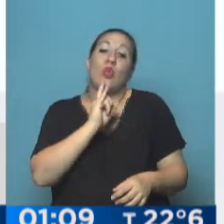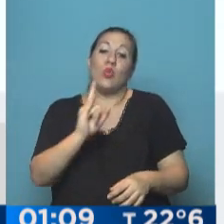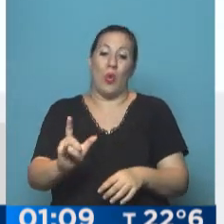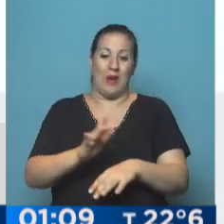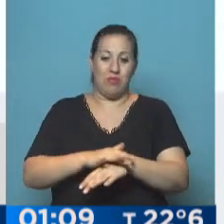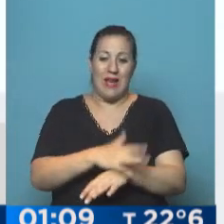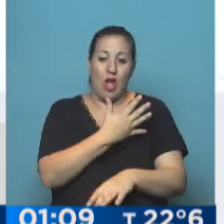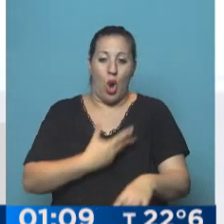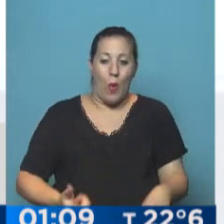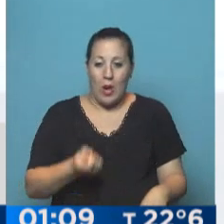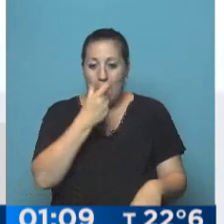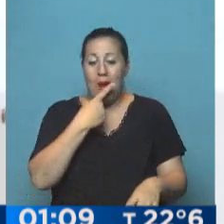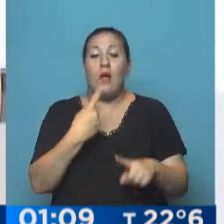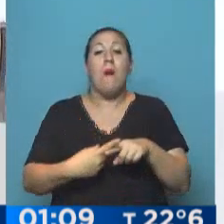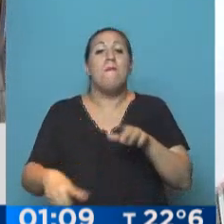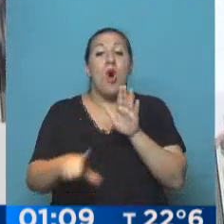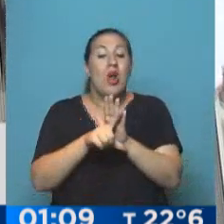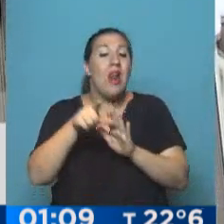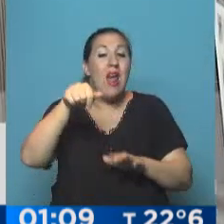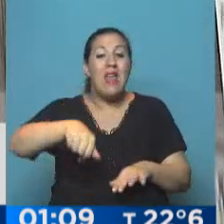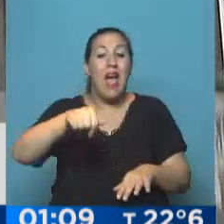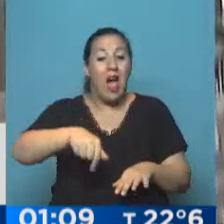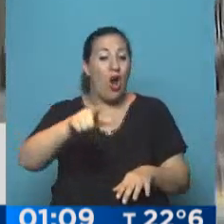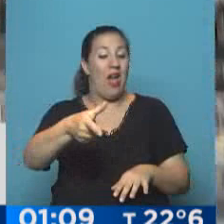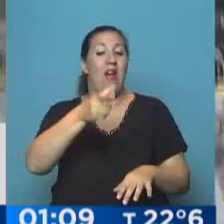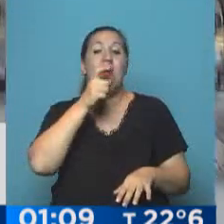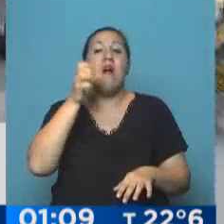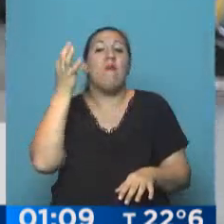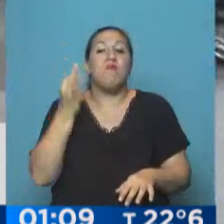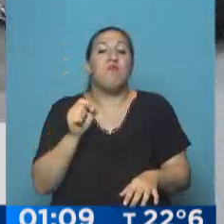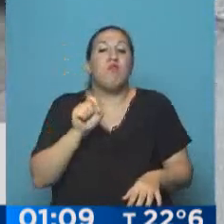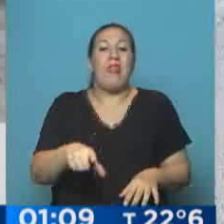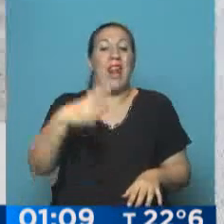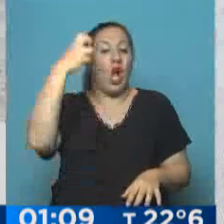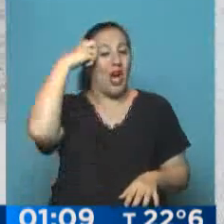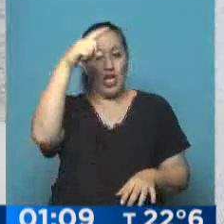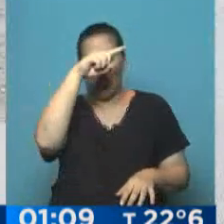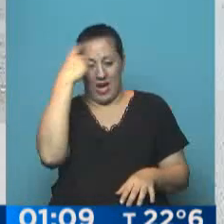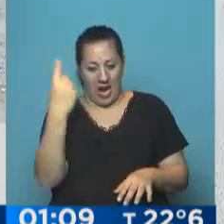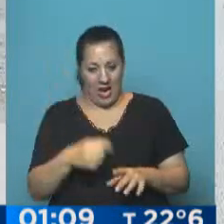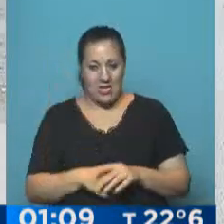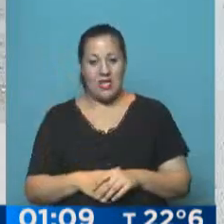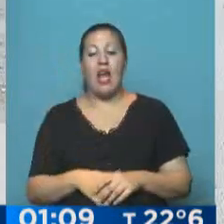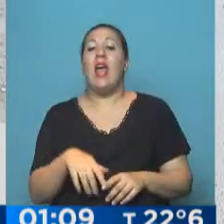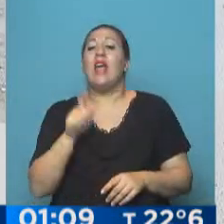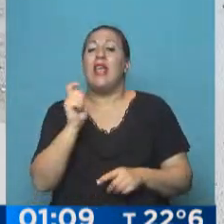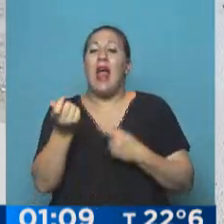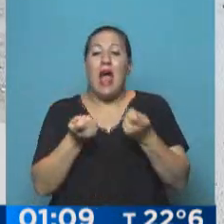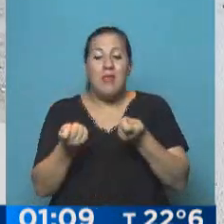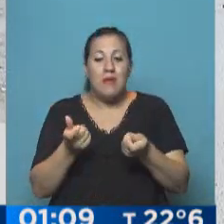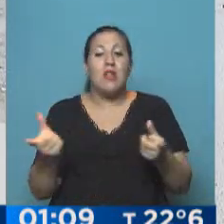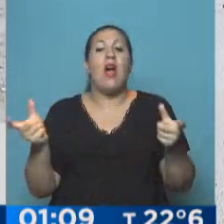Macri. Por ley, El Molino pasó a formar parte del patrimonio del Congreso Nacional y será administrado por una